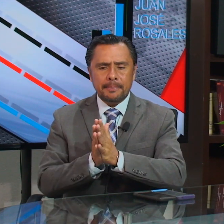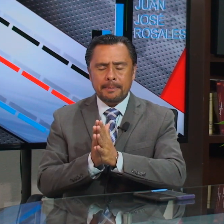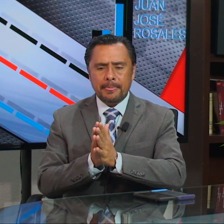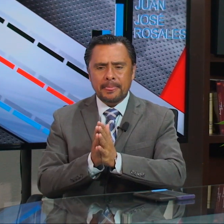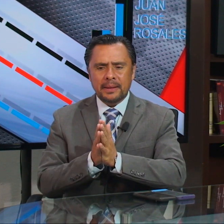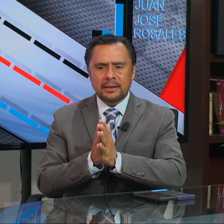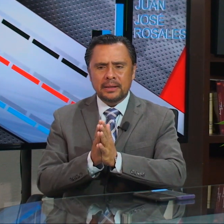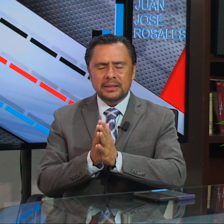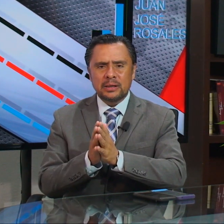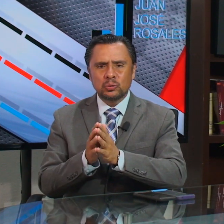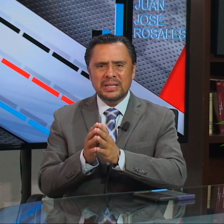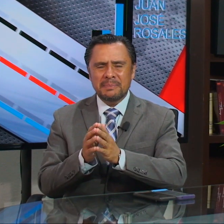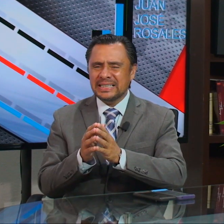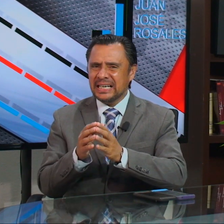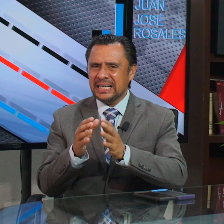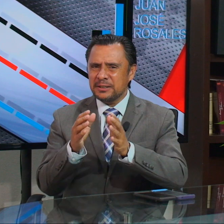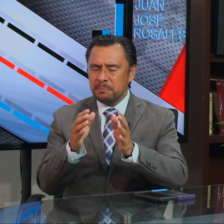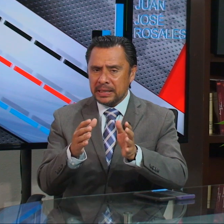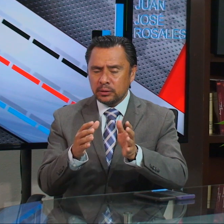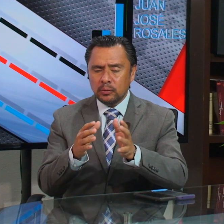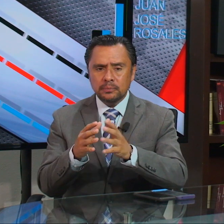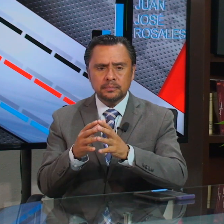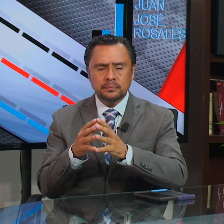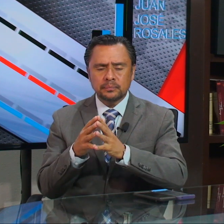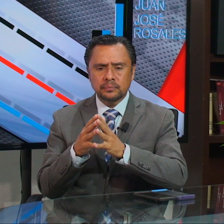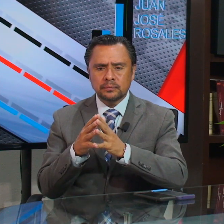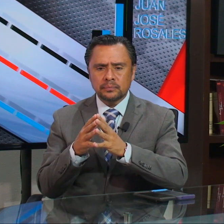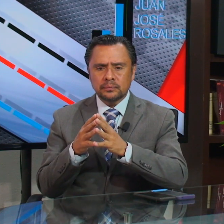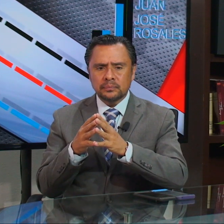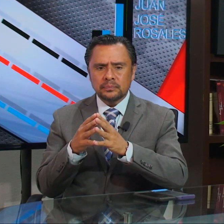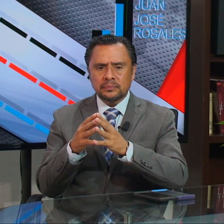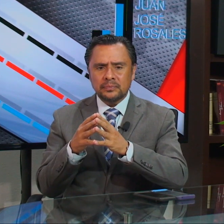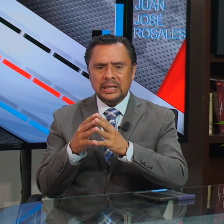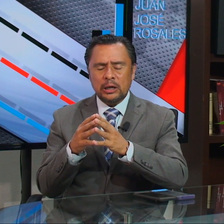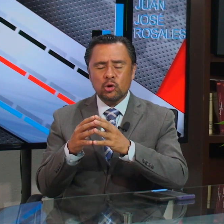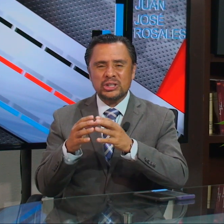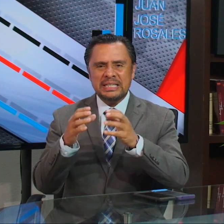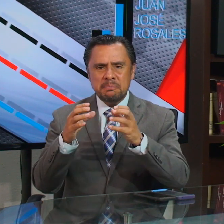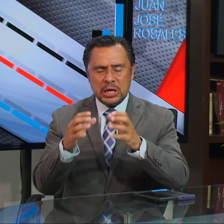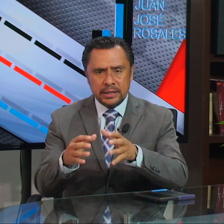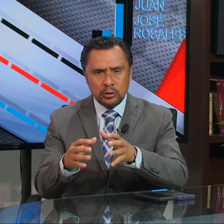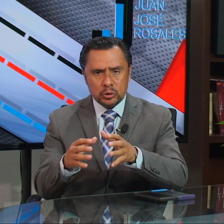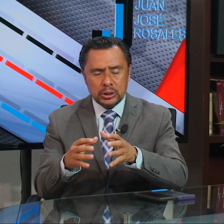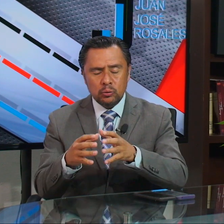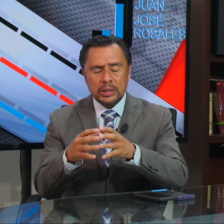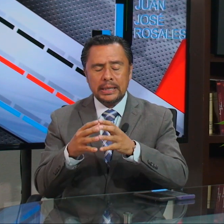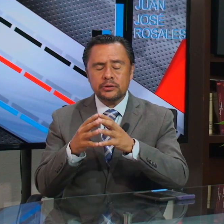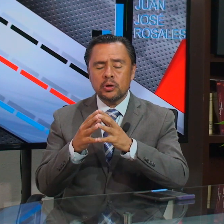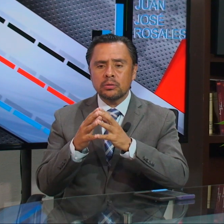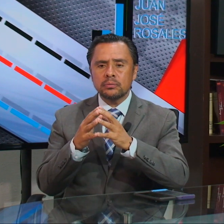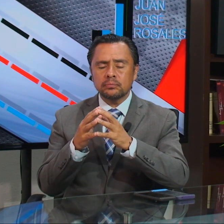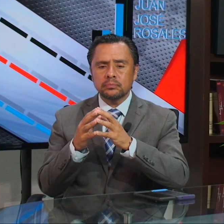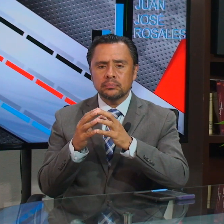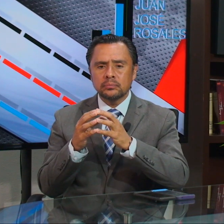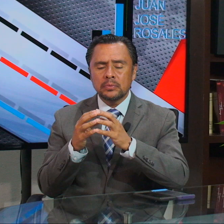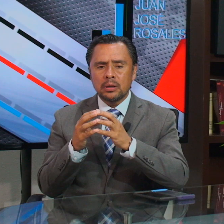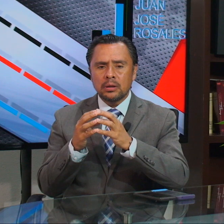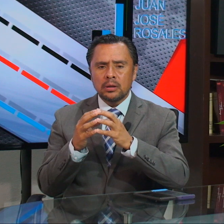trata de un tema de respeto de los cimientos de una